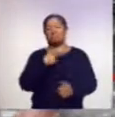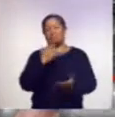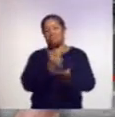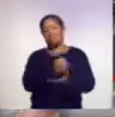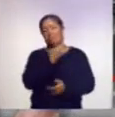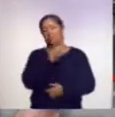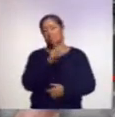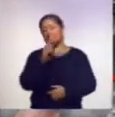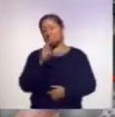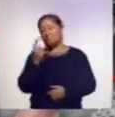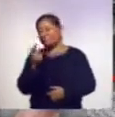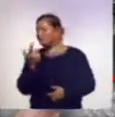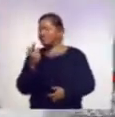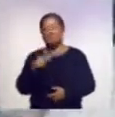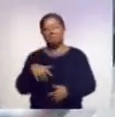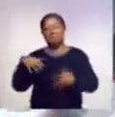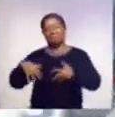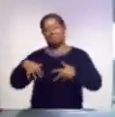incierto.